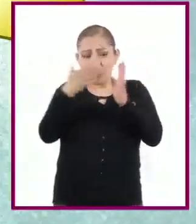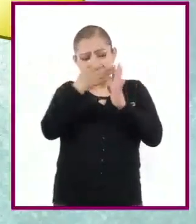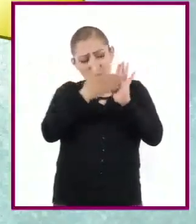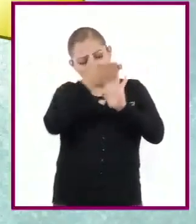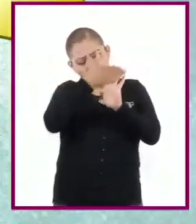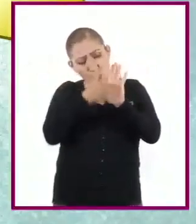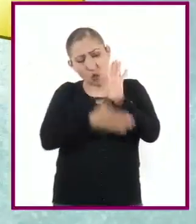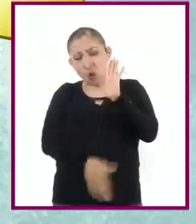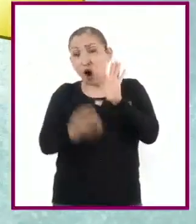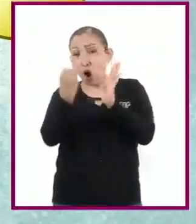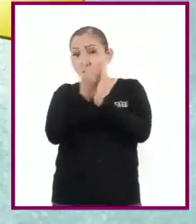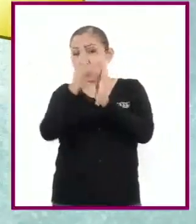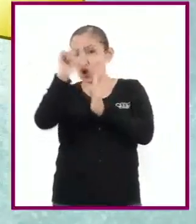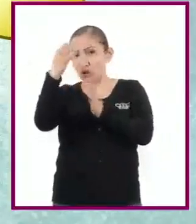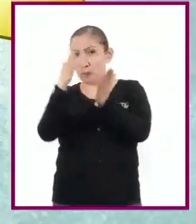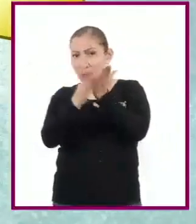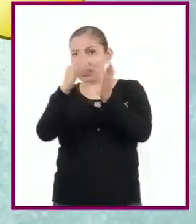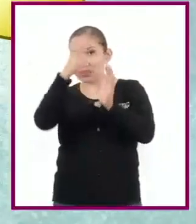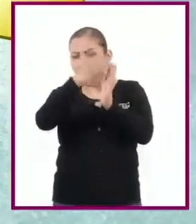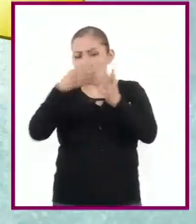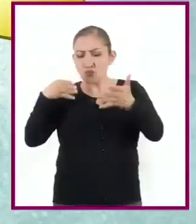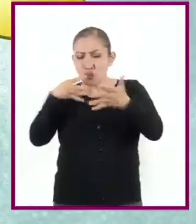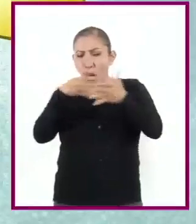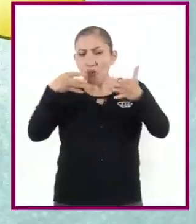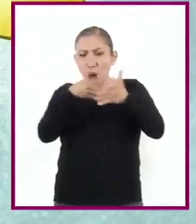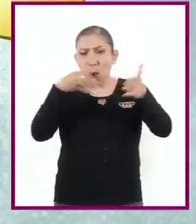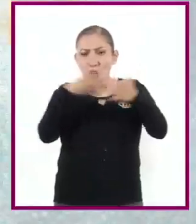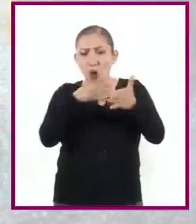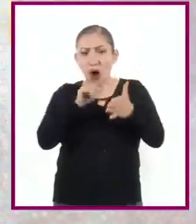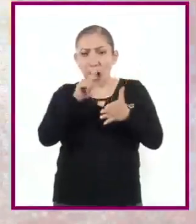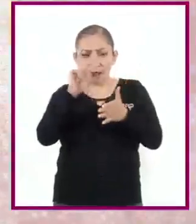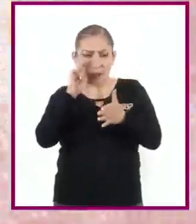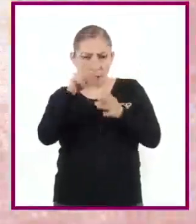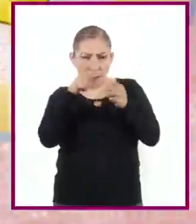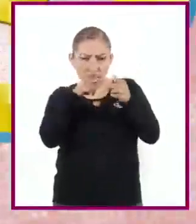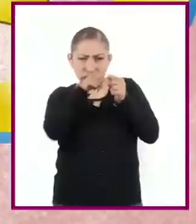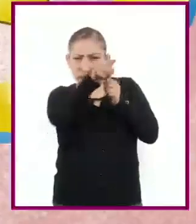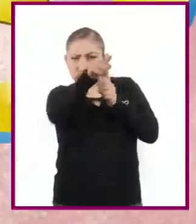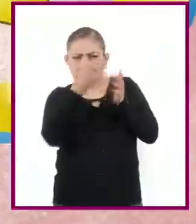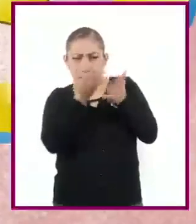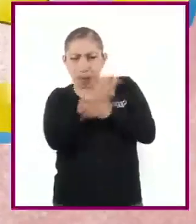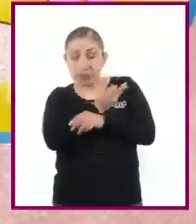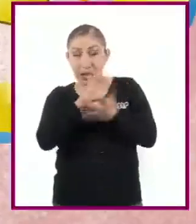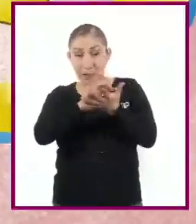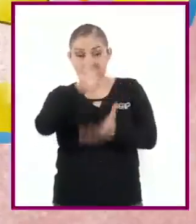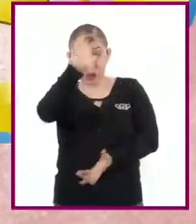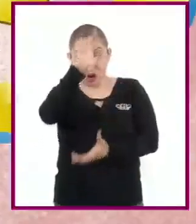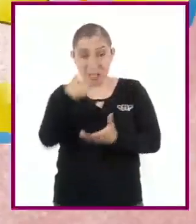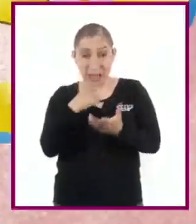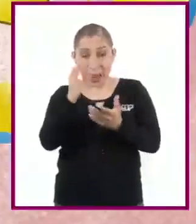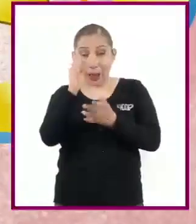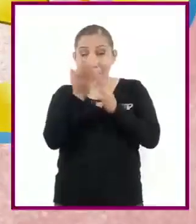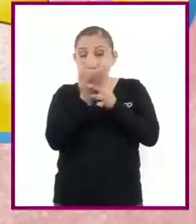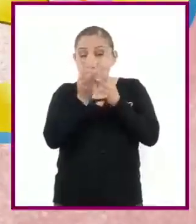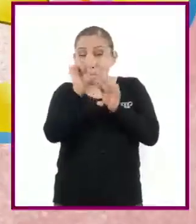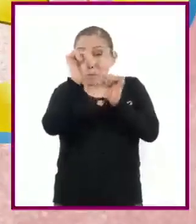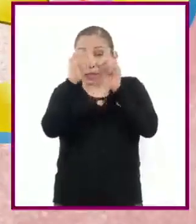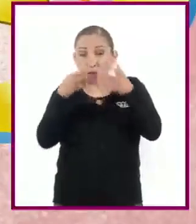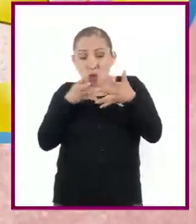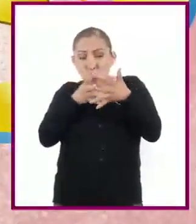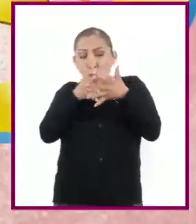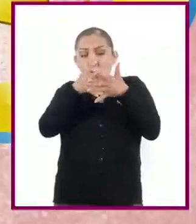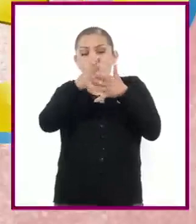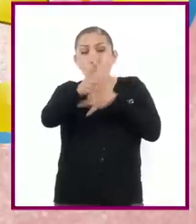oro y de otros metales con partículas alfa y observó su trayectoria. La mayor parte de las partículas atravesaban